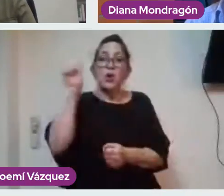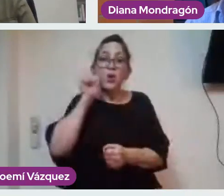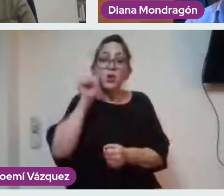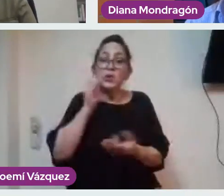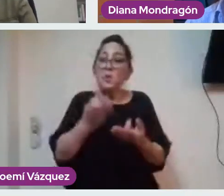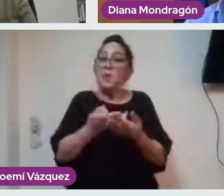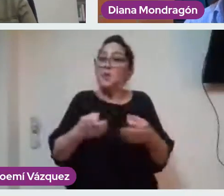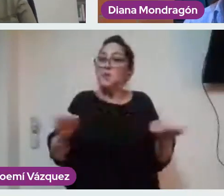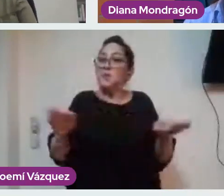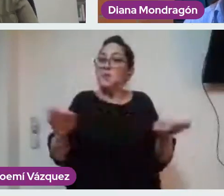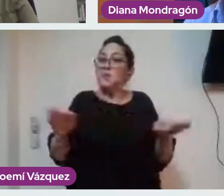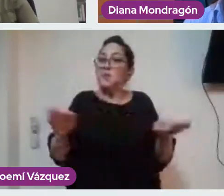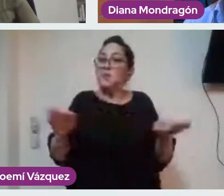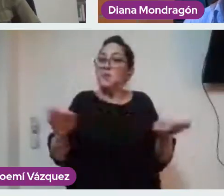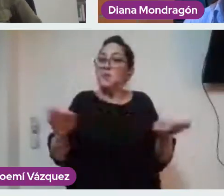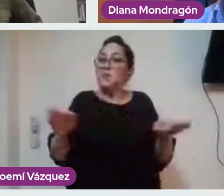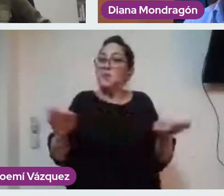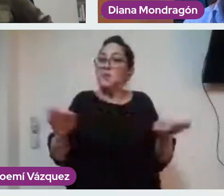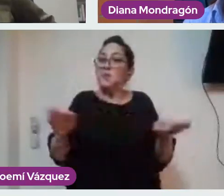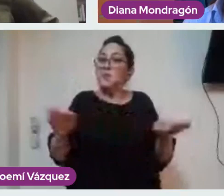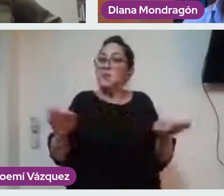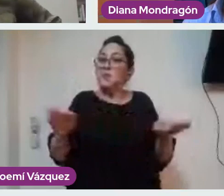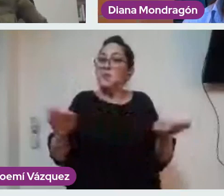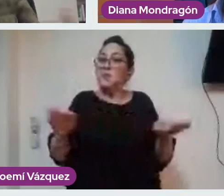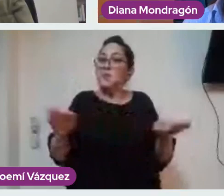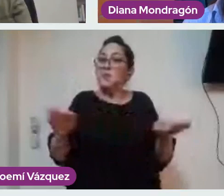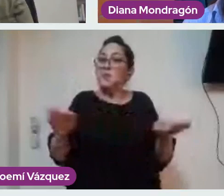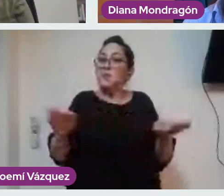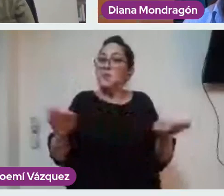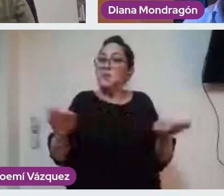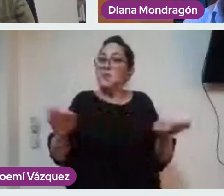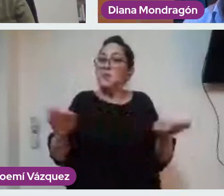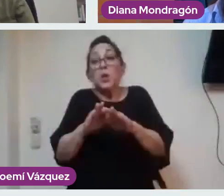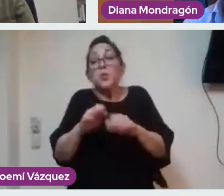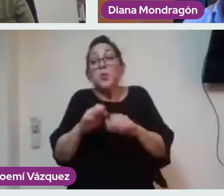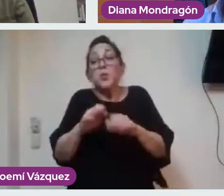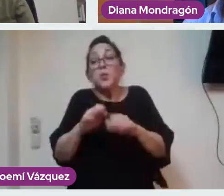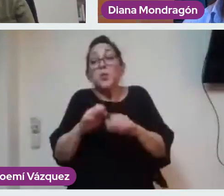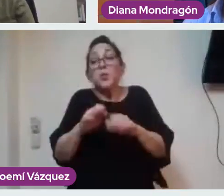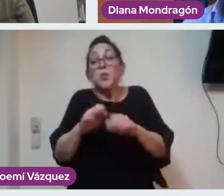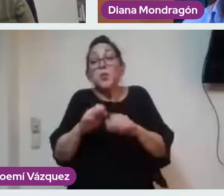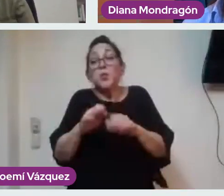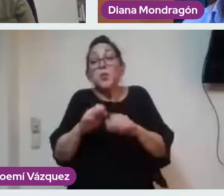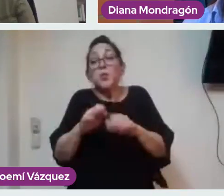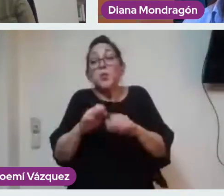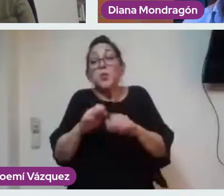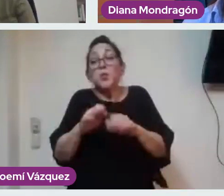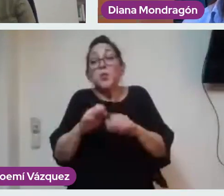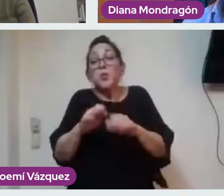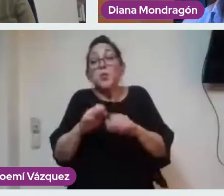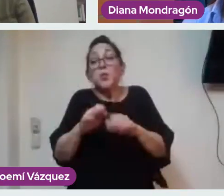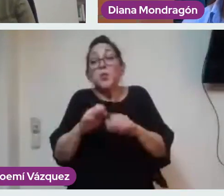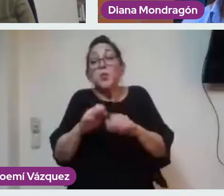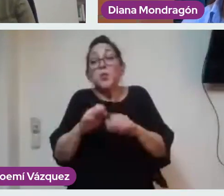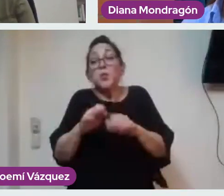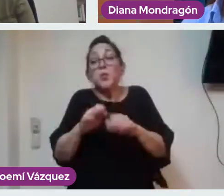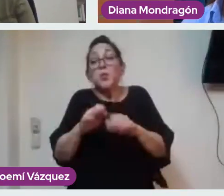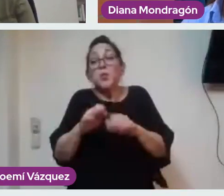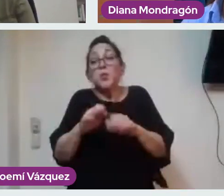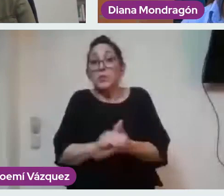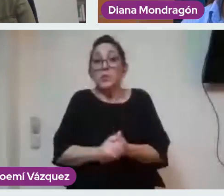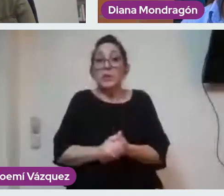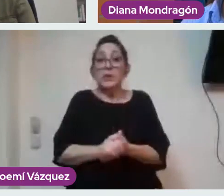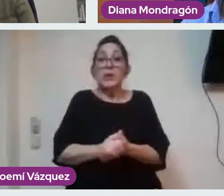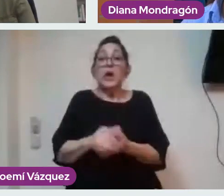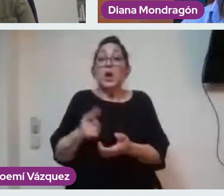prioridad a lo importante, ¿no? Esta importancia, bueno, como bien decía, a ver, y lo hemos visto en las noticias,